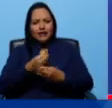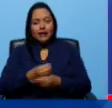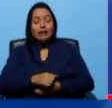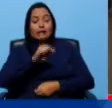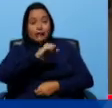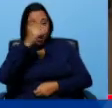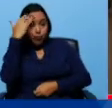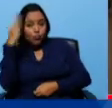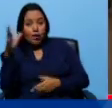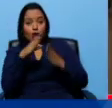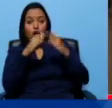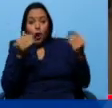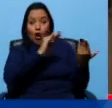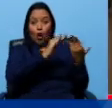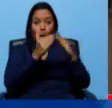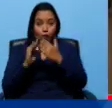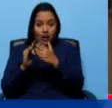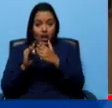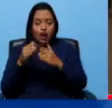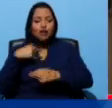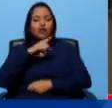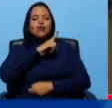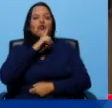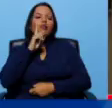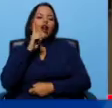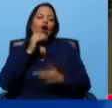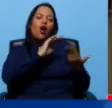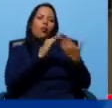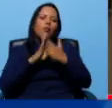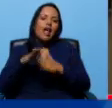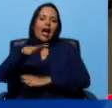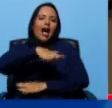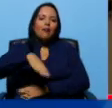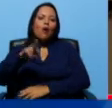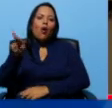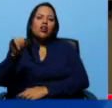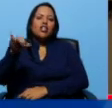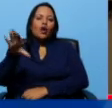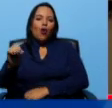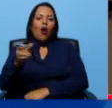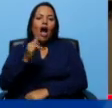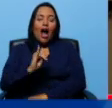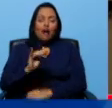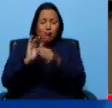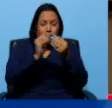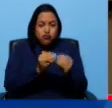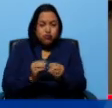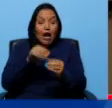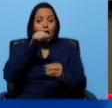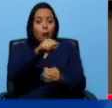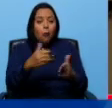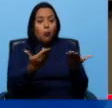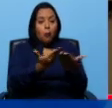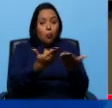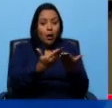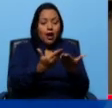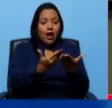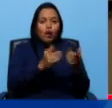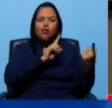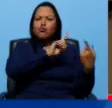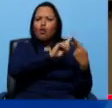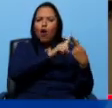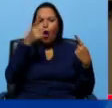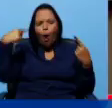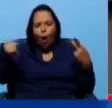sueño de toda la comuna, le hablo en nombre de la comuna Gran Campo Rico, es que así como se rehabilitó el Mariano Picón Sala, se rehabilitó la